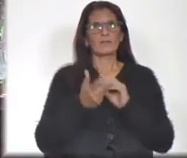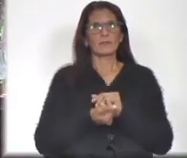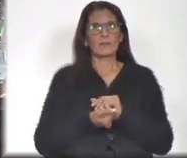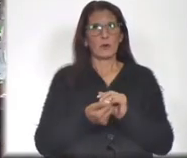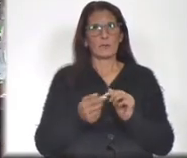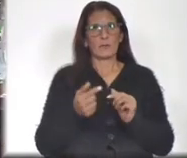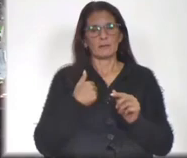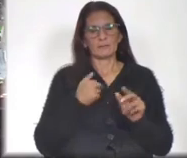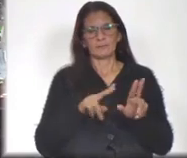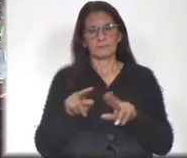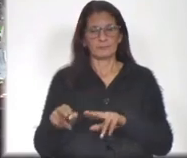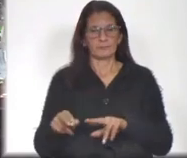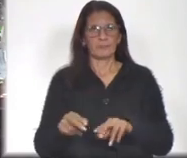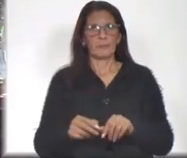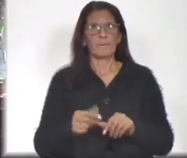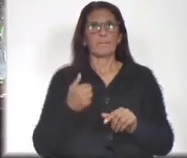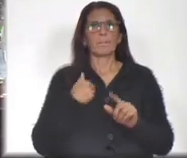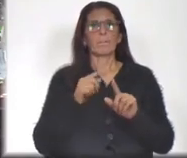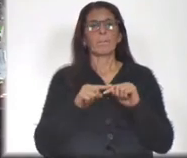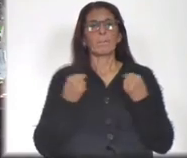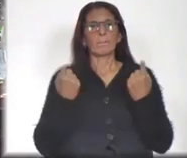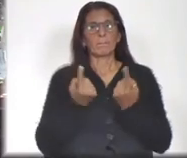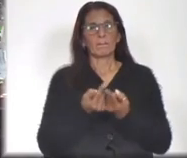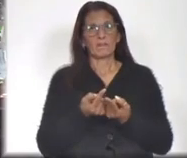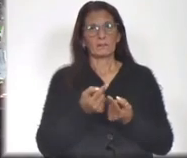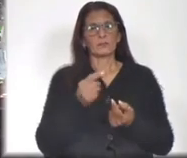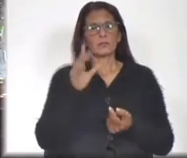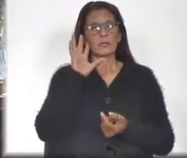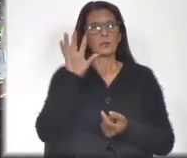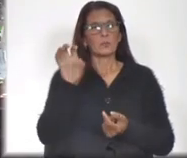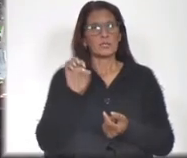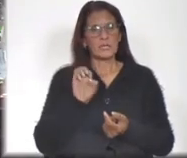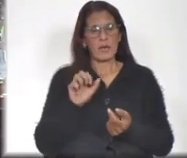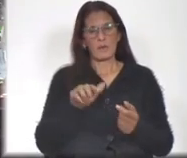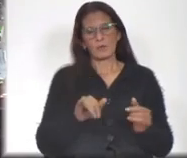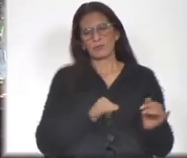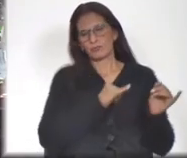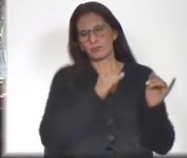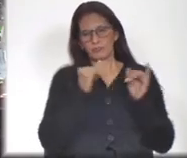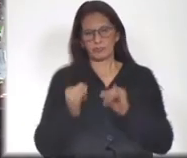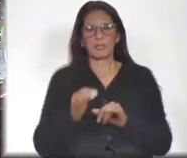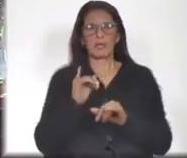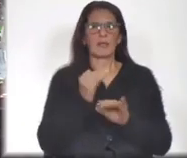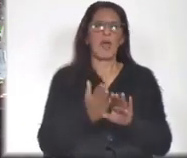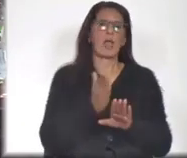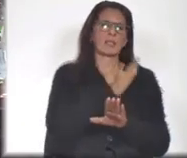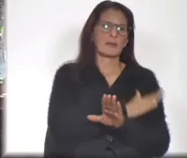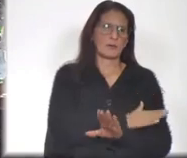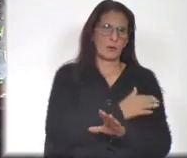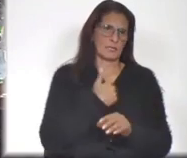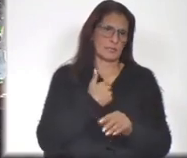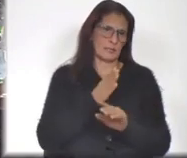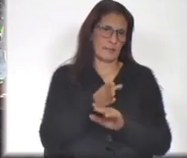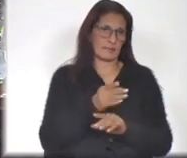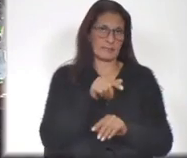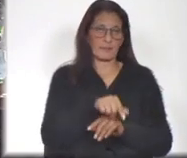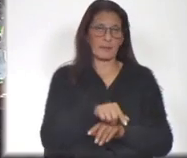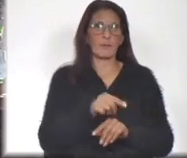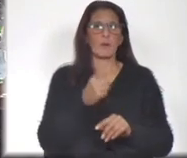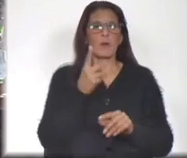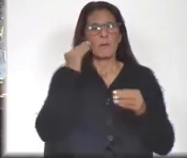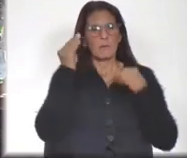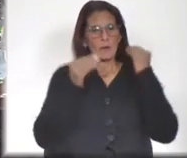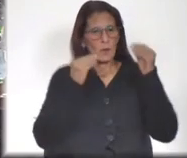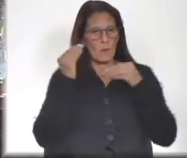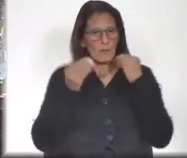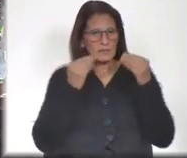venimos teniendo. Nosotros hemos estado escuchando en esta instancia y en otras anteriores que participamos una